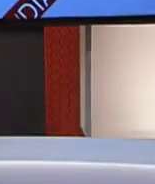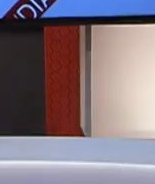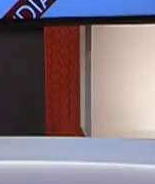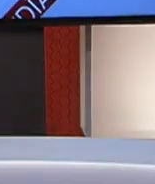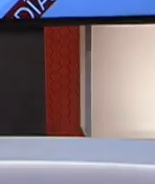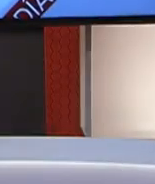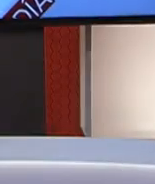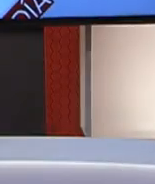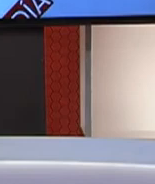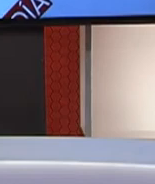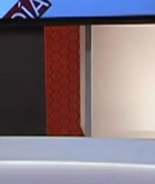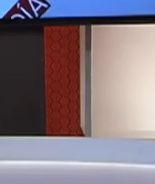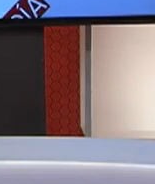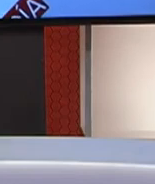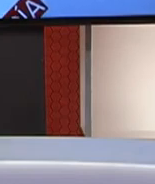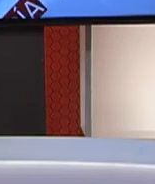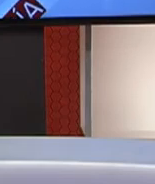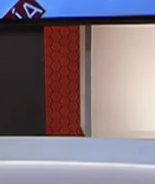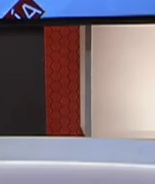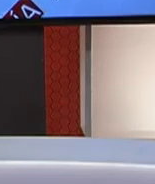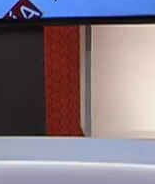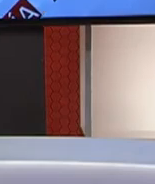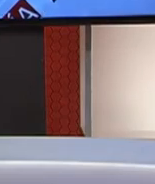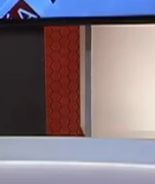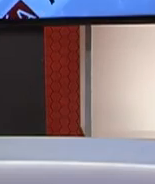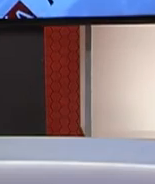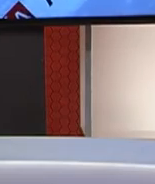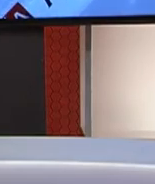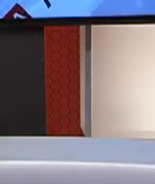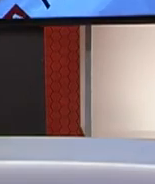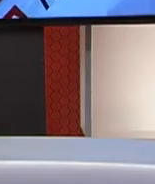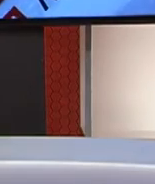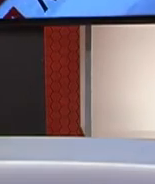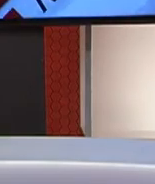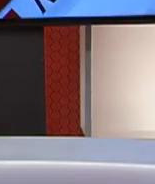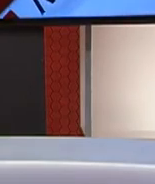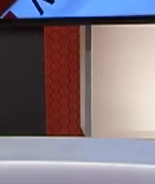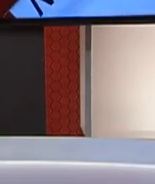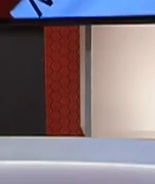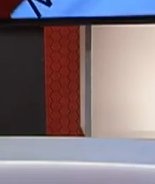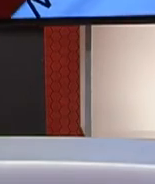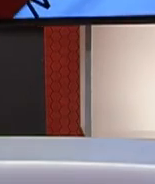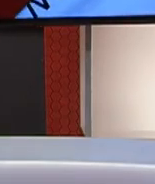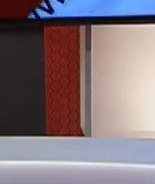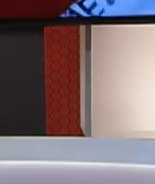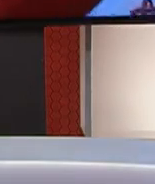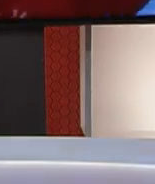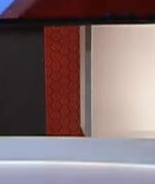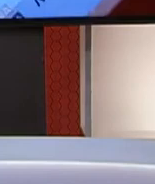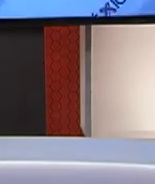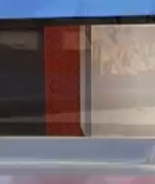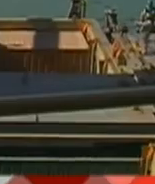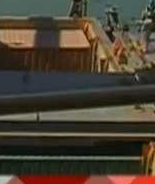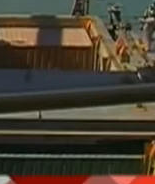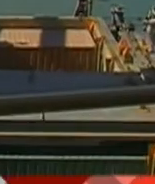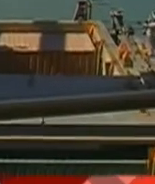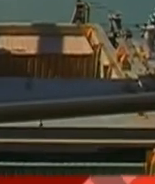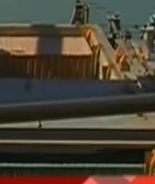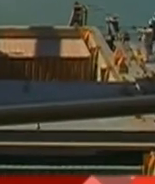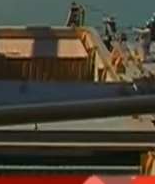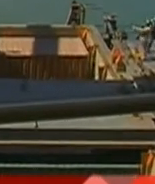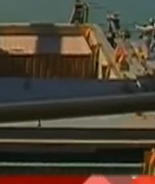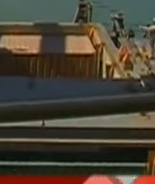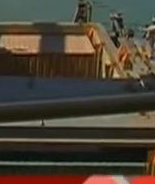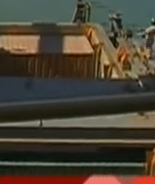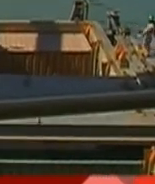Le tenemos más información. El secretario de Economía, Ildefonso Guajardo, afirmó que la renegociación del Tratado de Libre Comercio no será fácil, pero